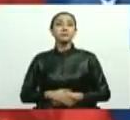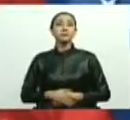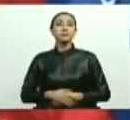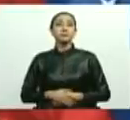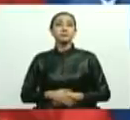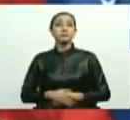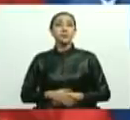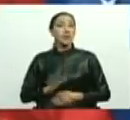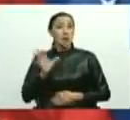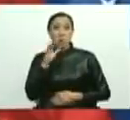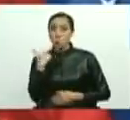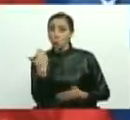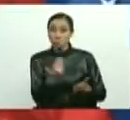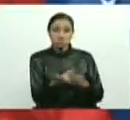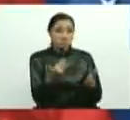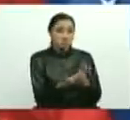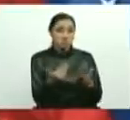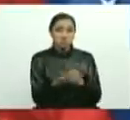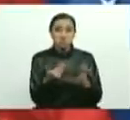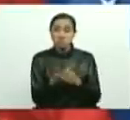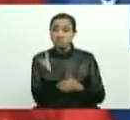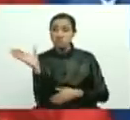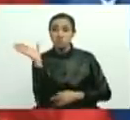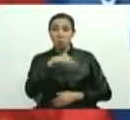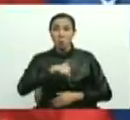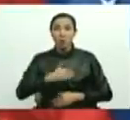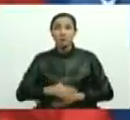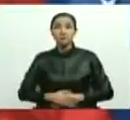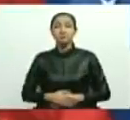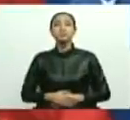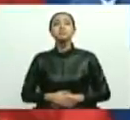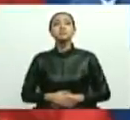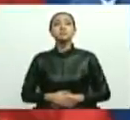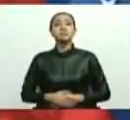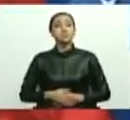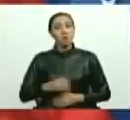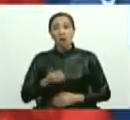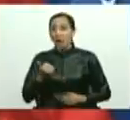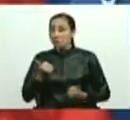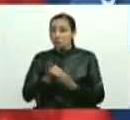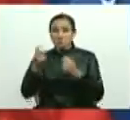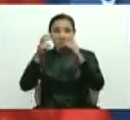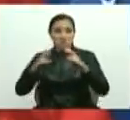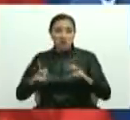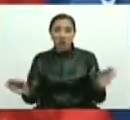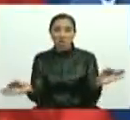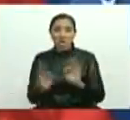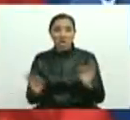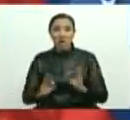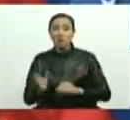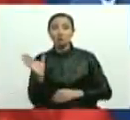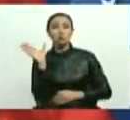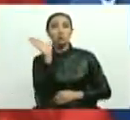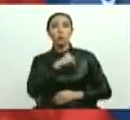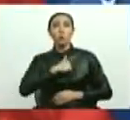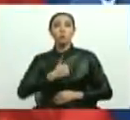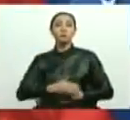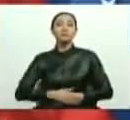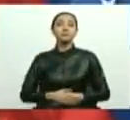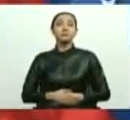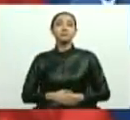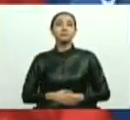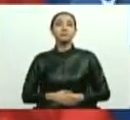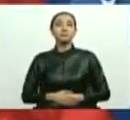de prueba, sin que exista un sustento formal de lo que se está